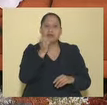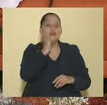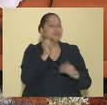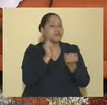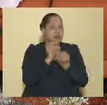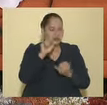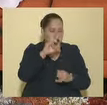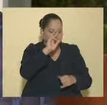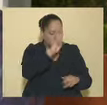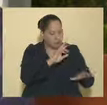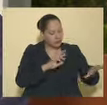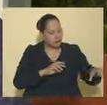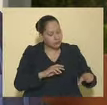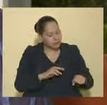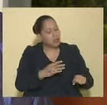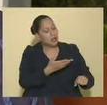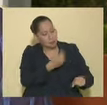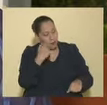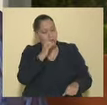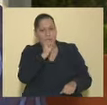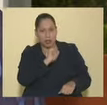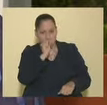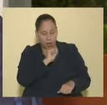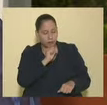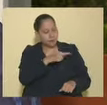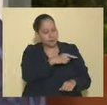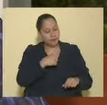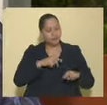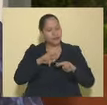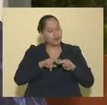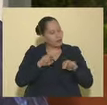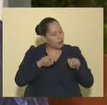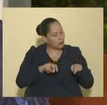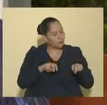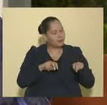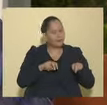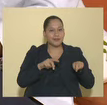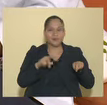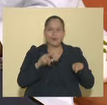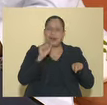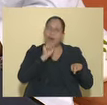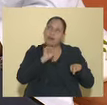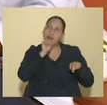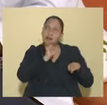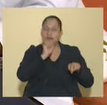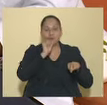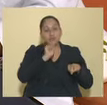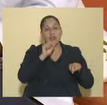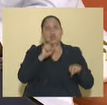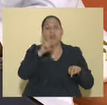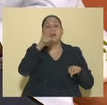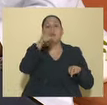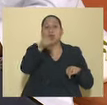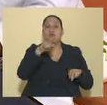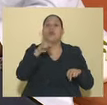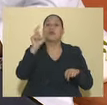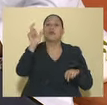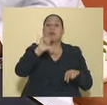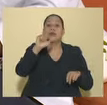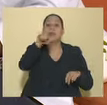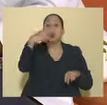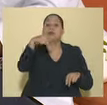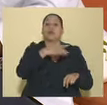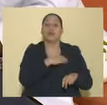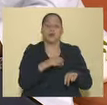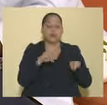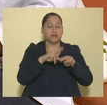respeto, por ejemplo, a tomar un helado, sentarse, ¿cuándo? Y reto a los amigos del auditorio, ¿cuándo